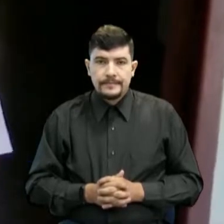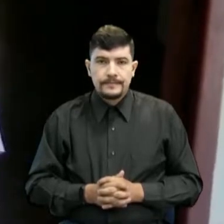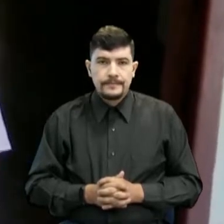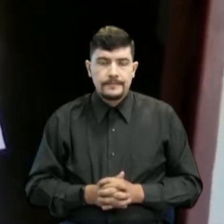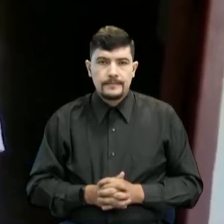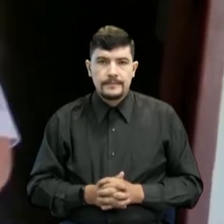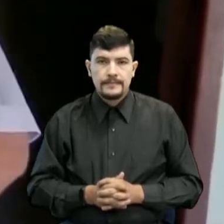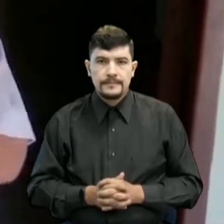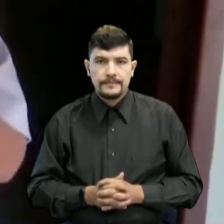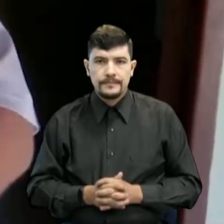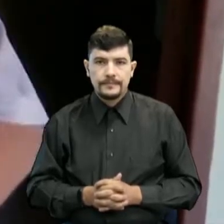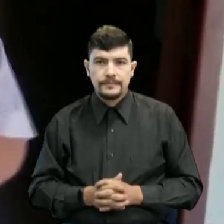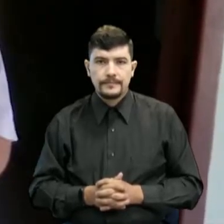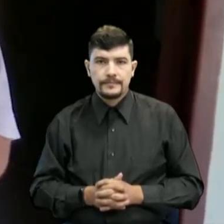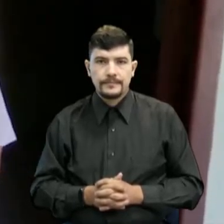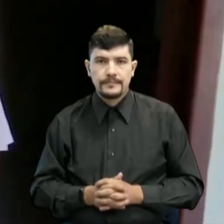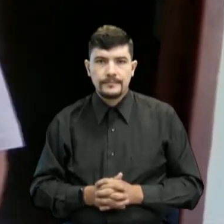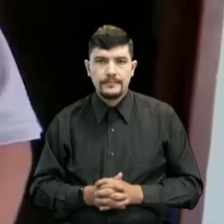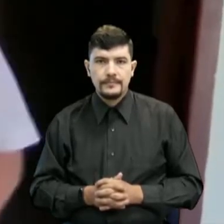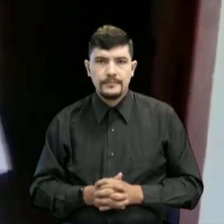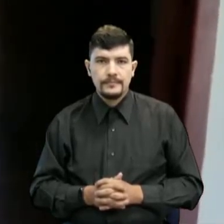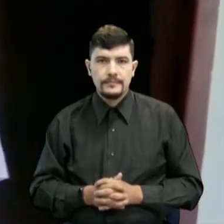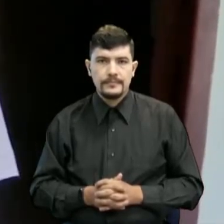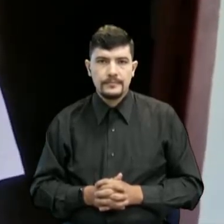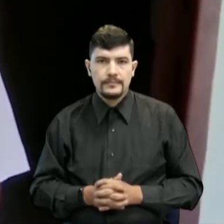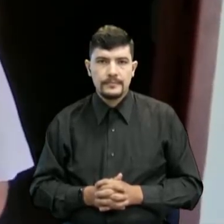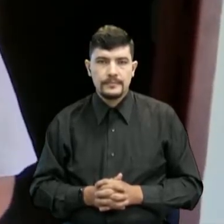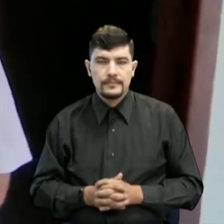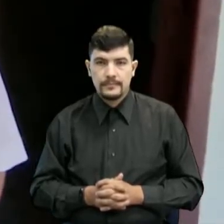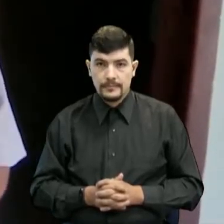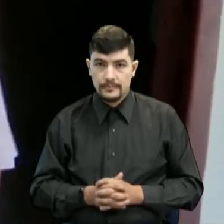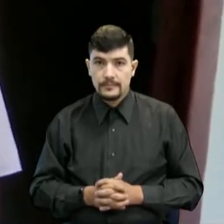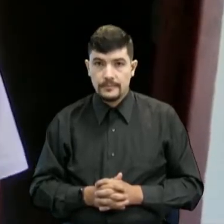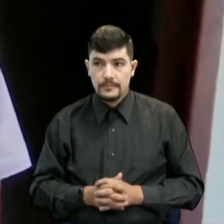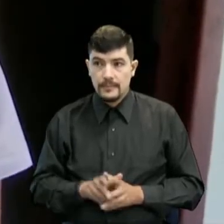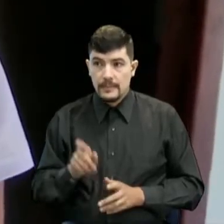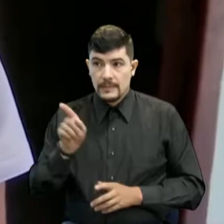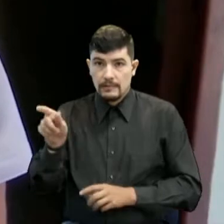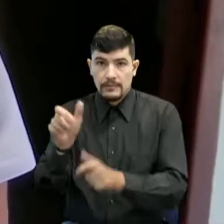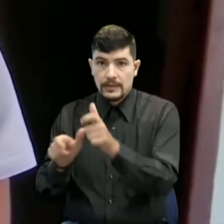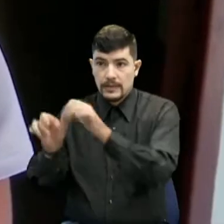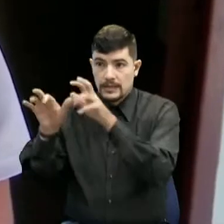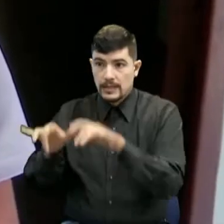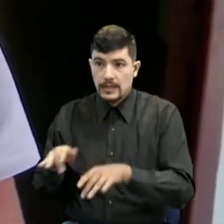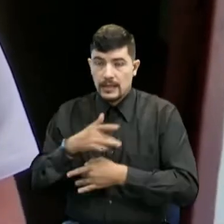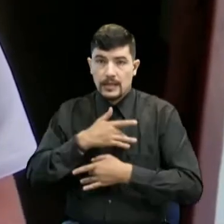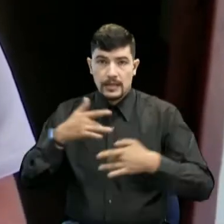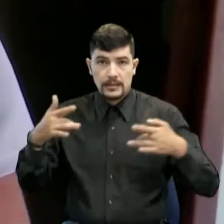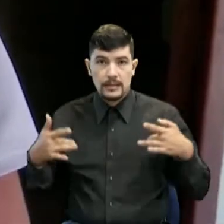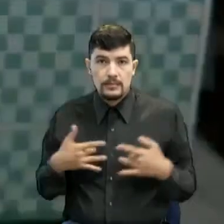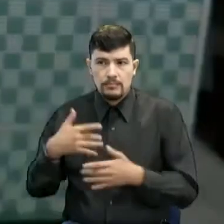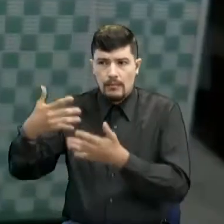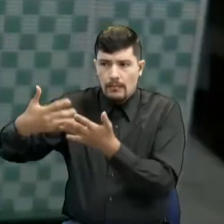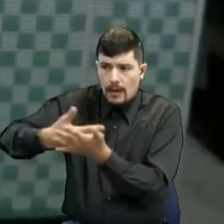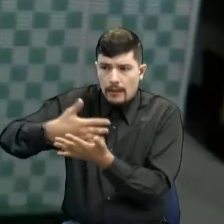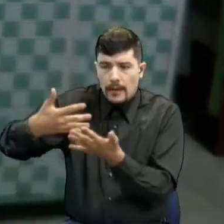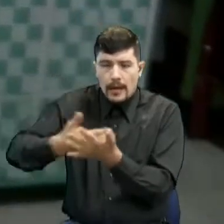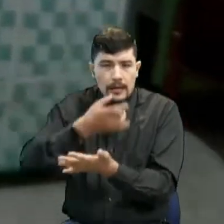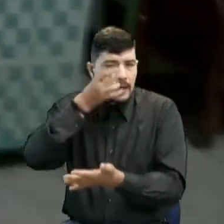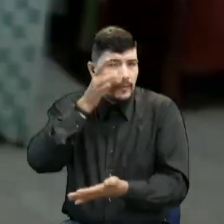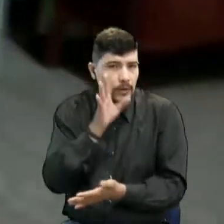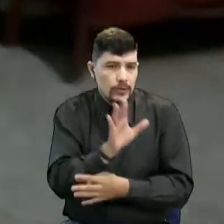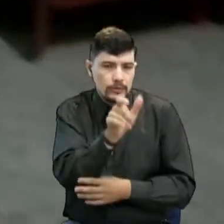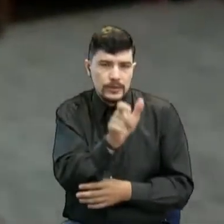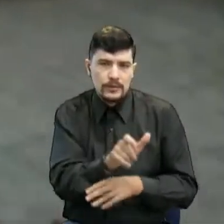a empacar en el plástico ese ayer a dejar menta acá pensamos que allí llega la unidad ya no viene la funeraria se negaron